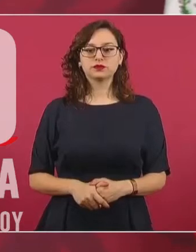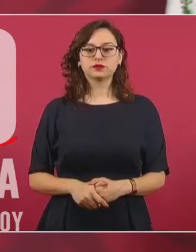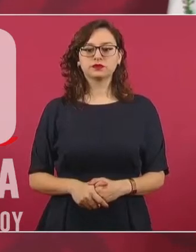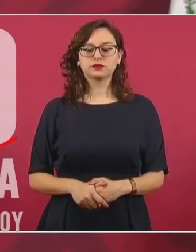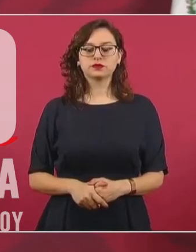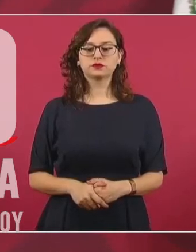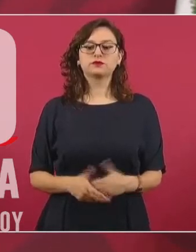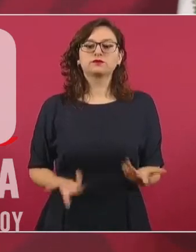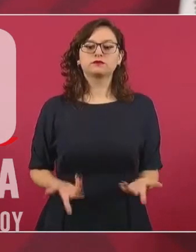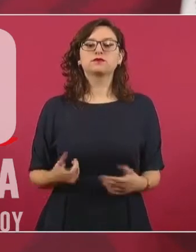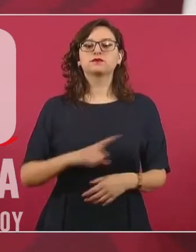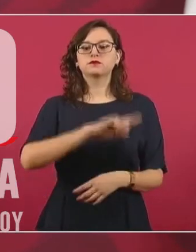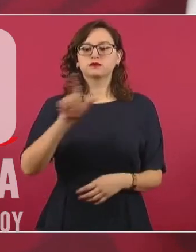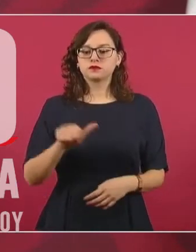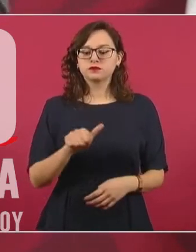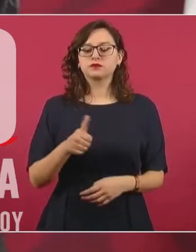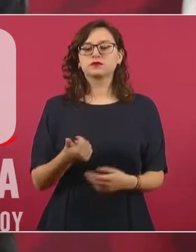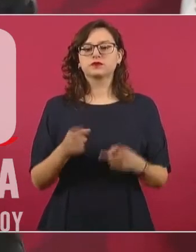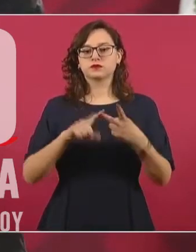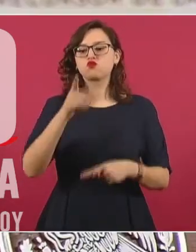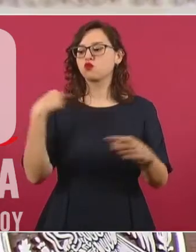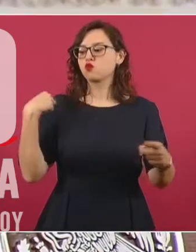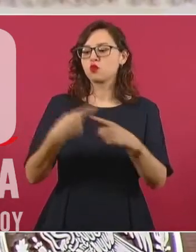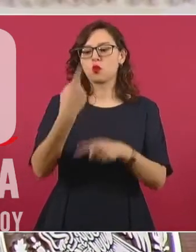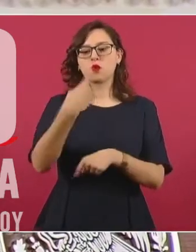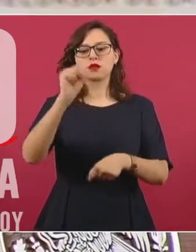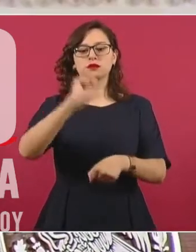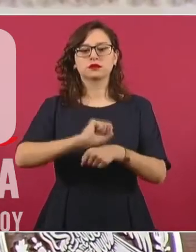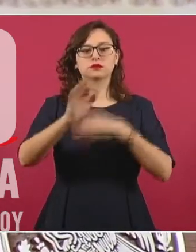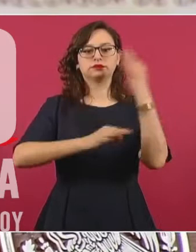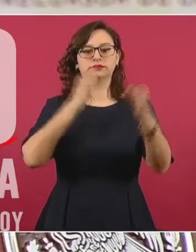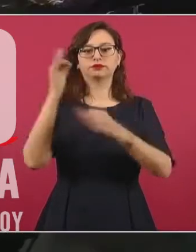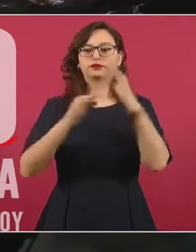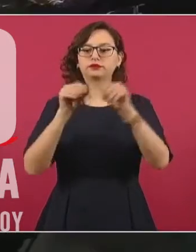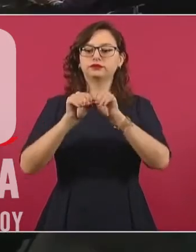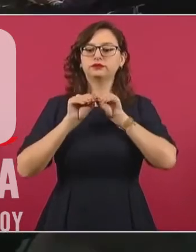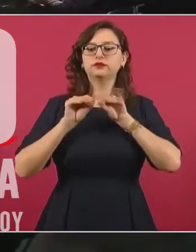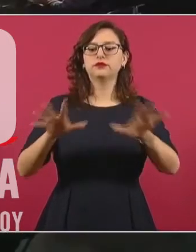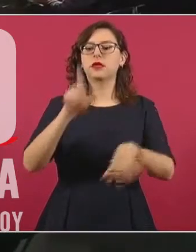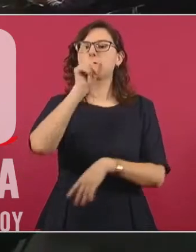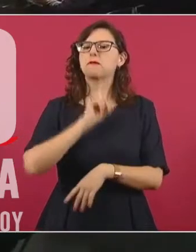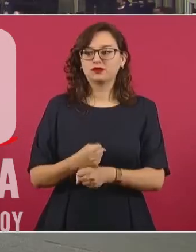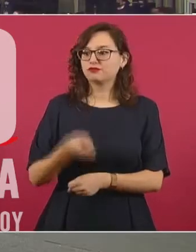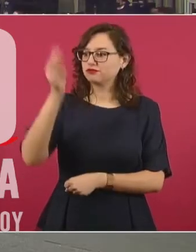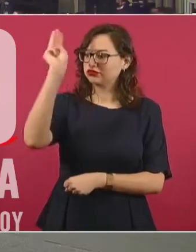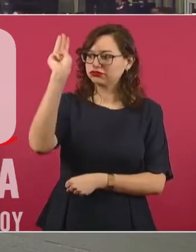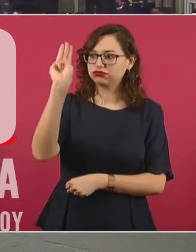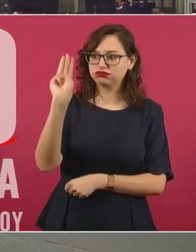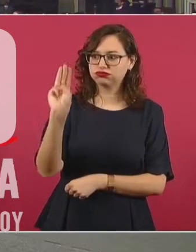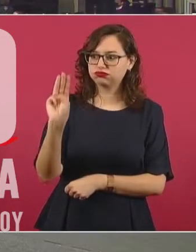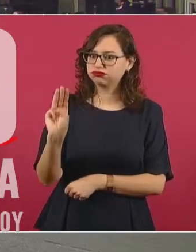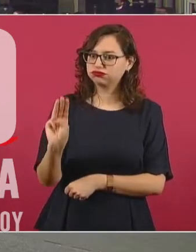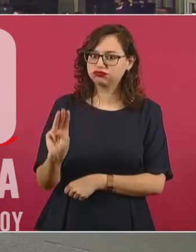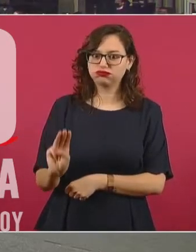como todos los miércoles, el quién es quién en las mentiras. Hoy estamos cumpliendo un año y es